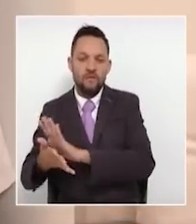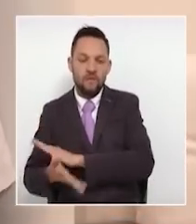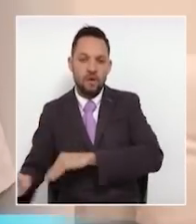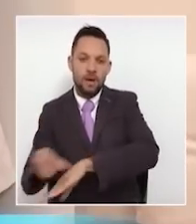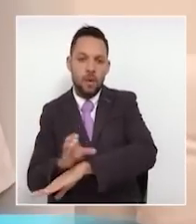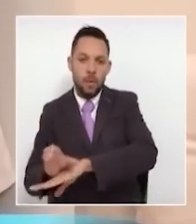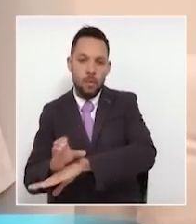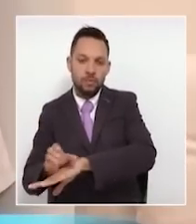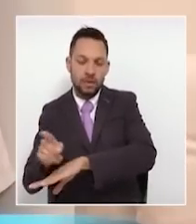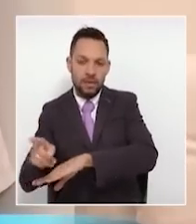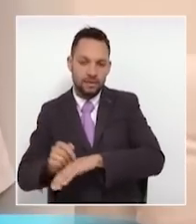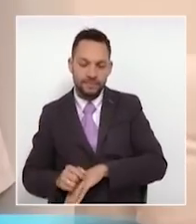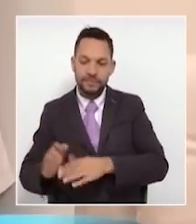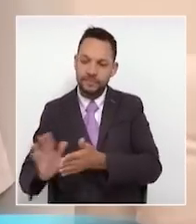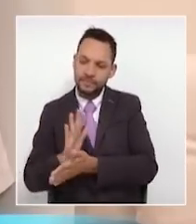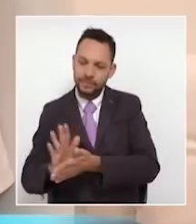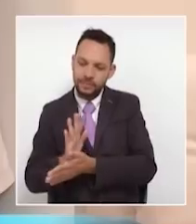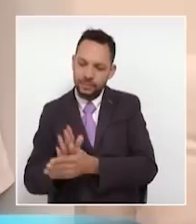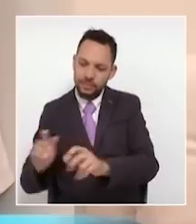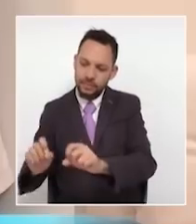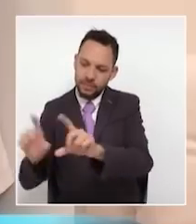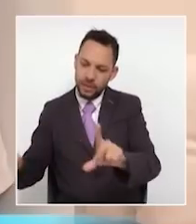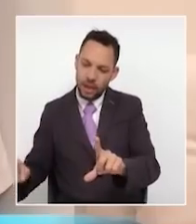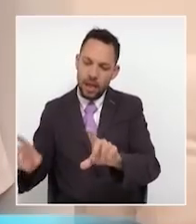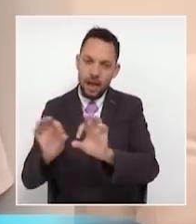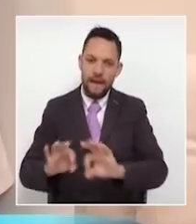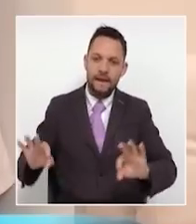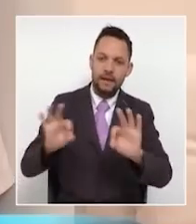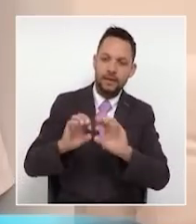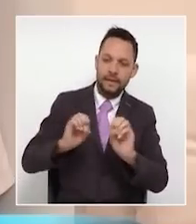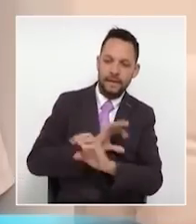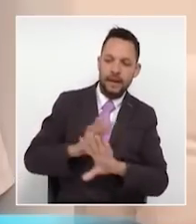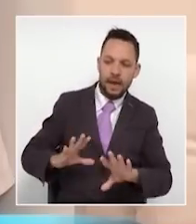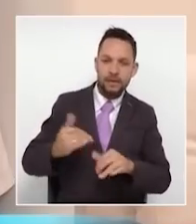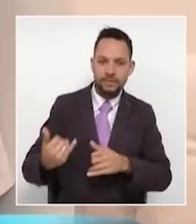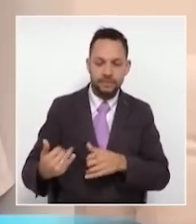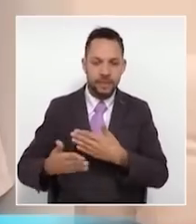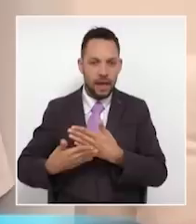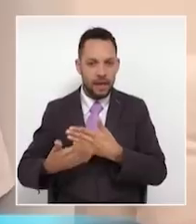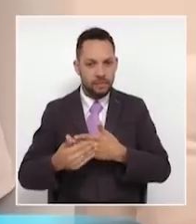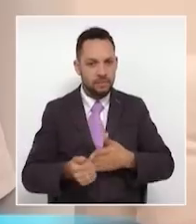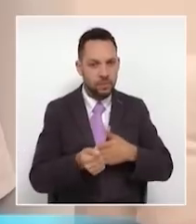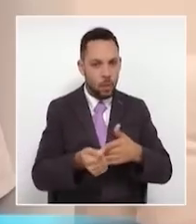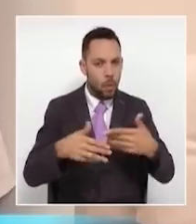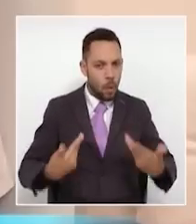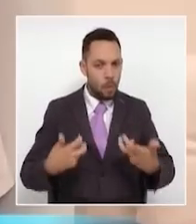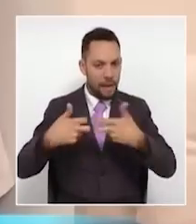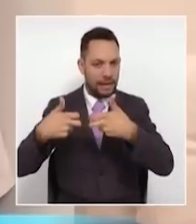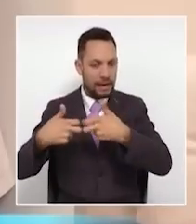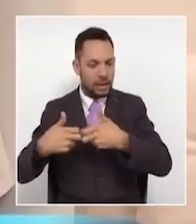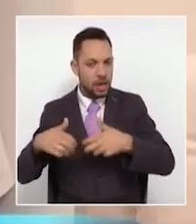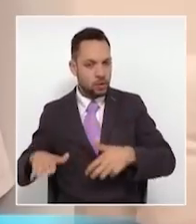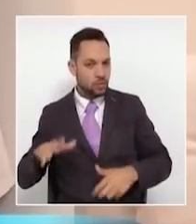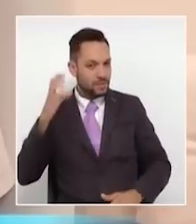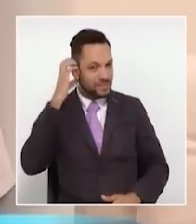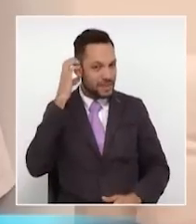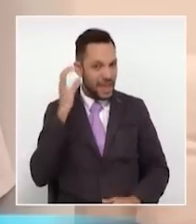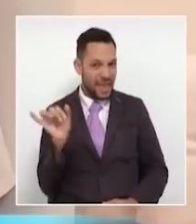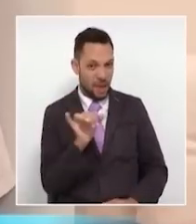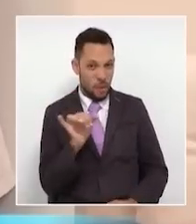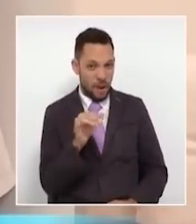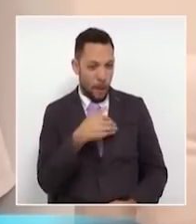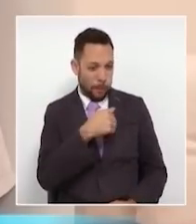paciente lo que transmite es como cómo está funcionando sus cerebros de una manera eléctrica como un electrocardiograma